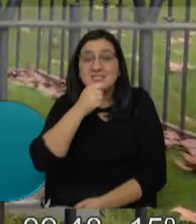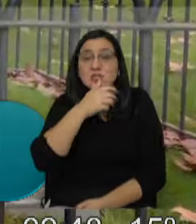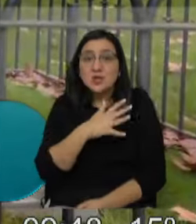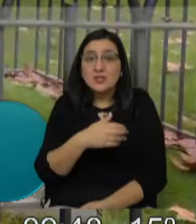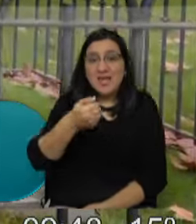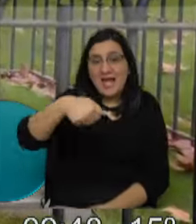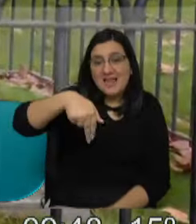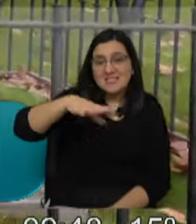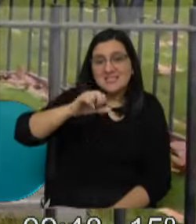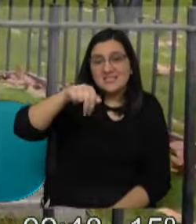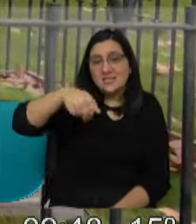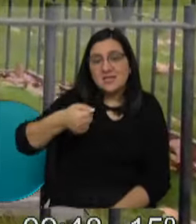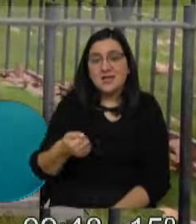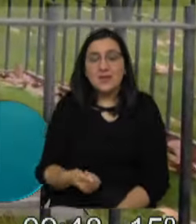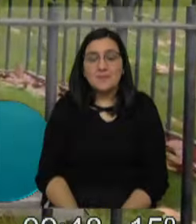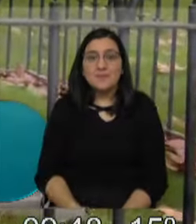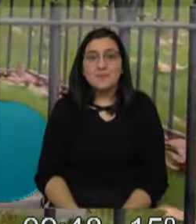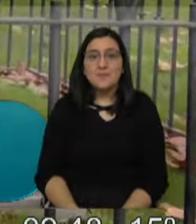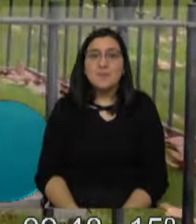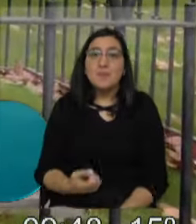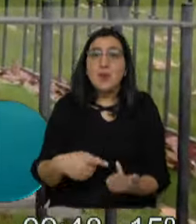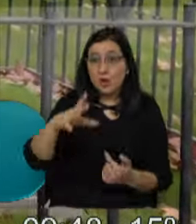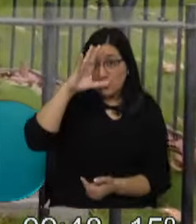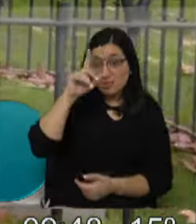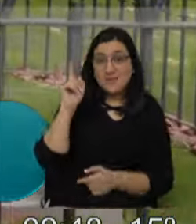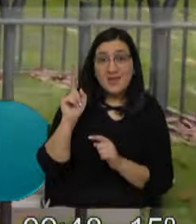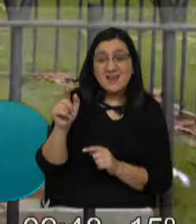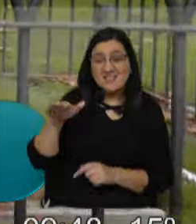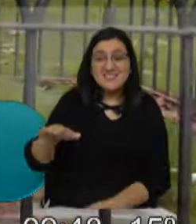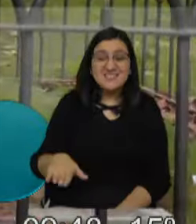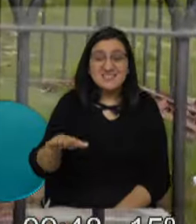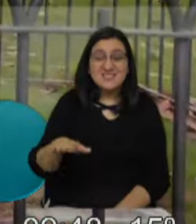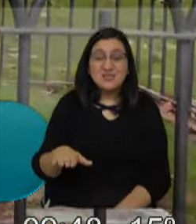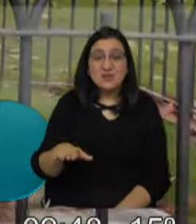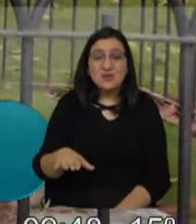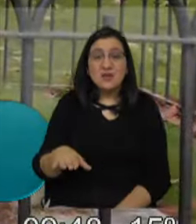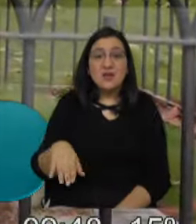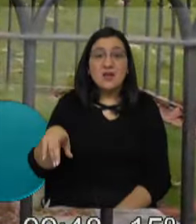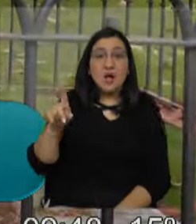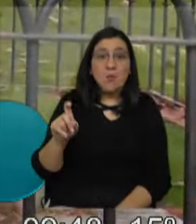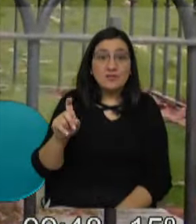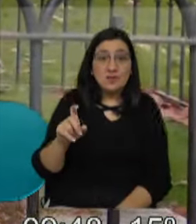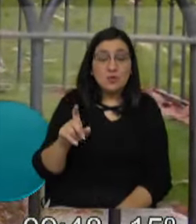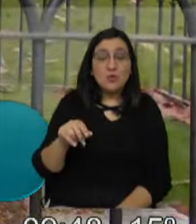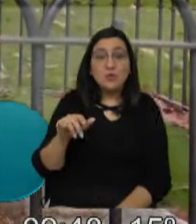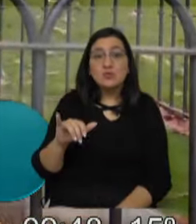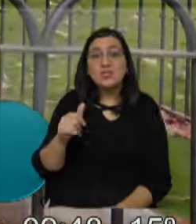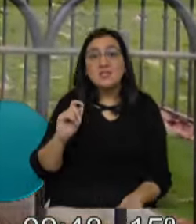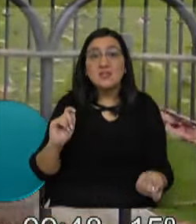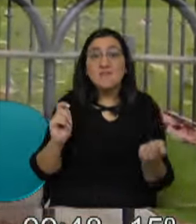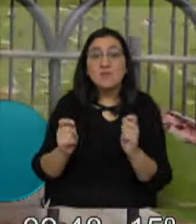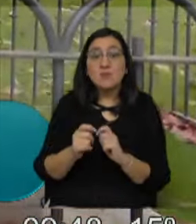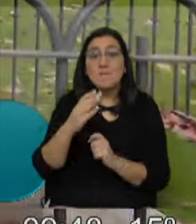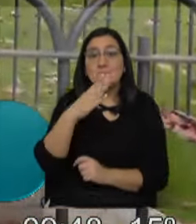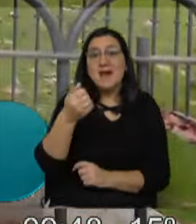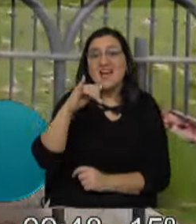bastante clara, no tanto la de Antonio Ledesma. Pero recordemos que Ancina de chiquito era guatero. Cuando él ya se convierte en payador